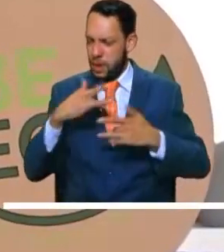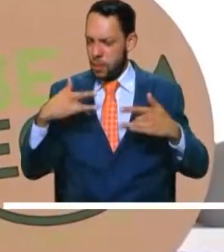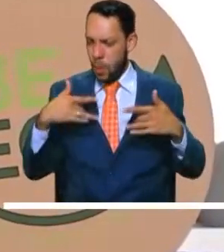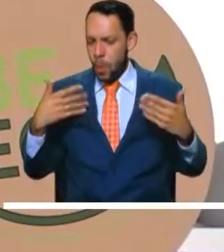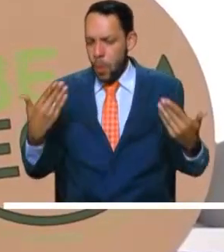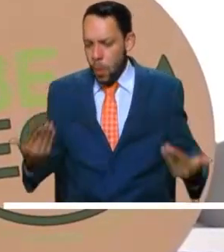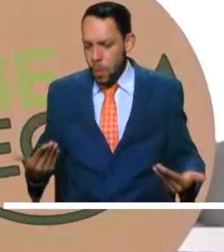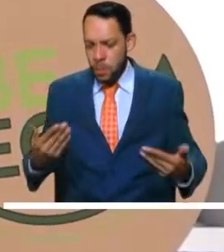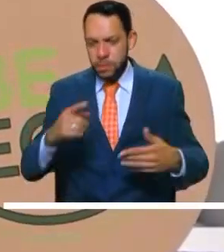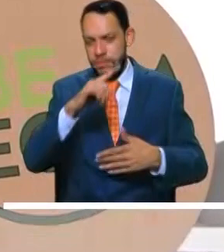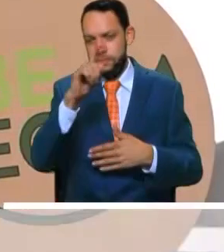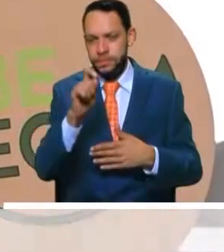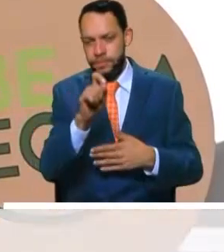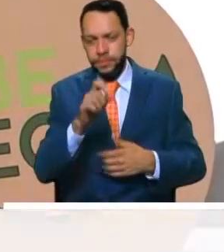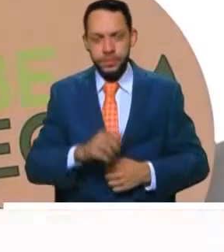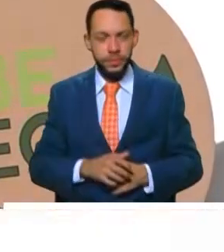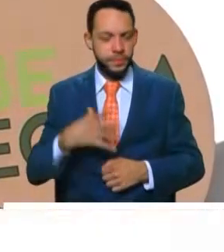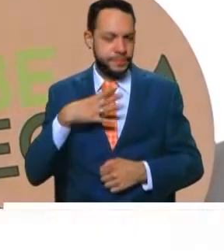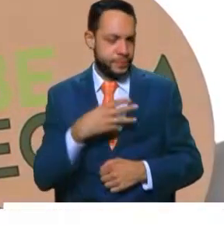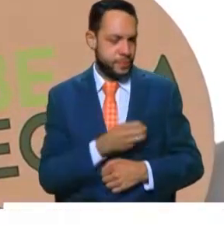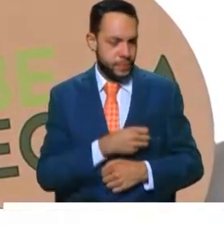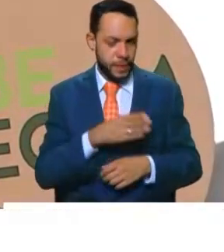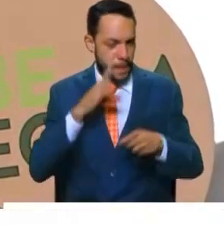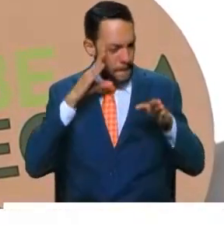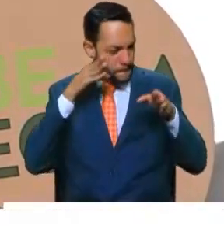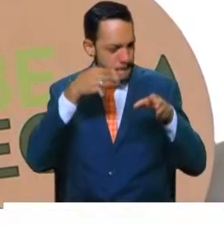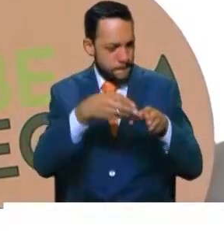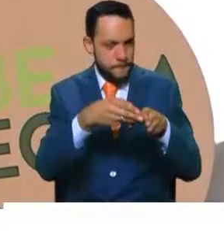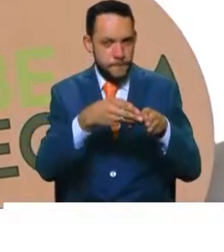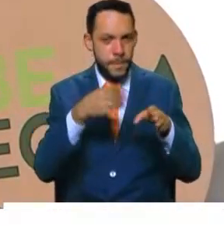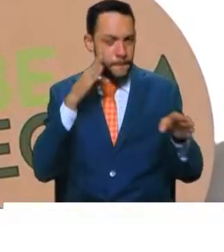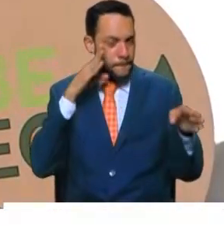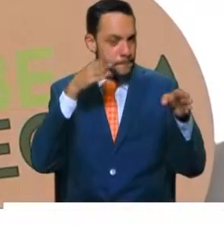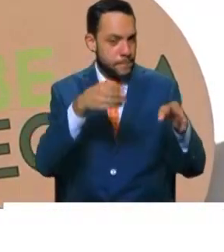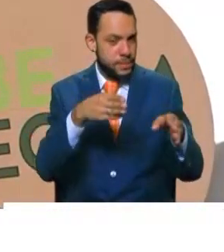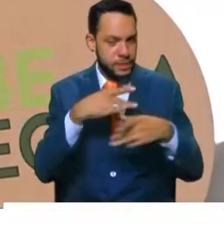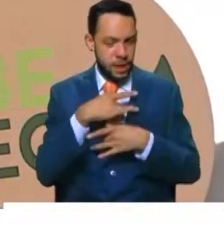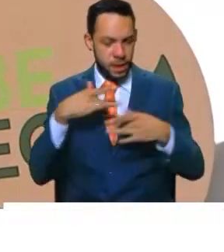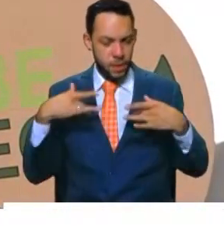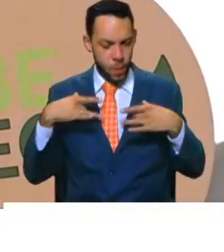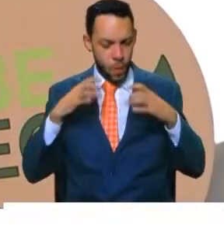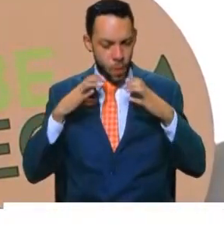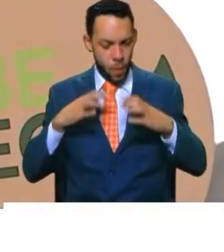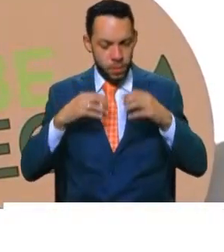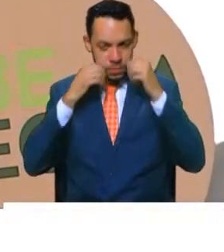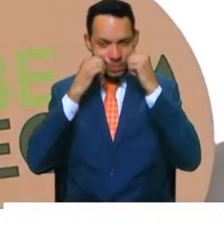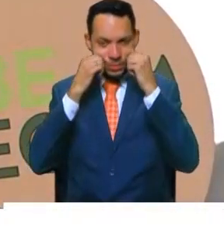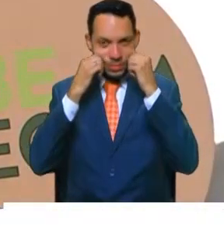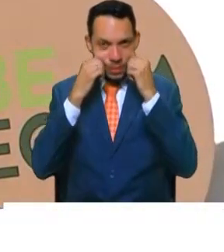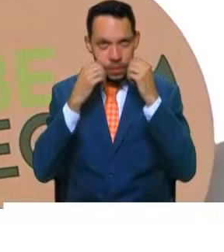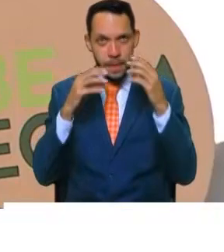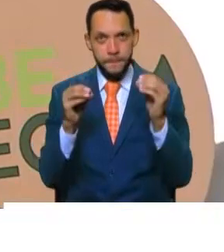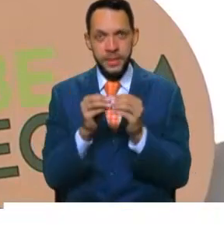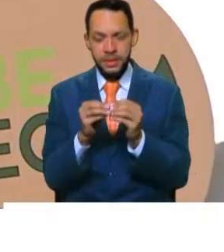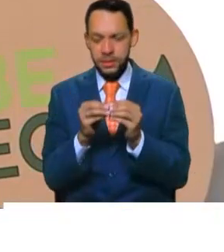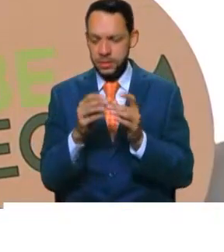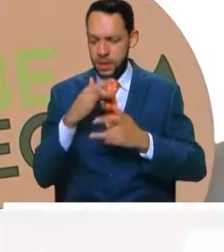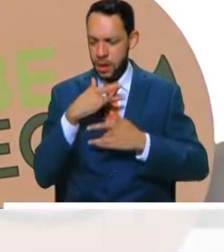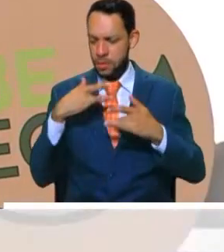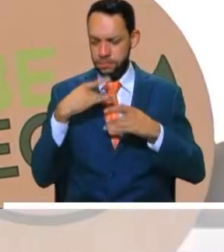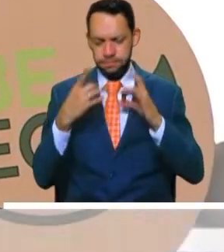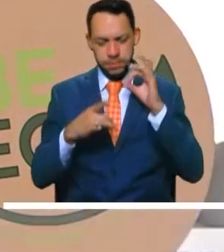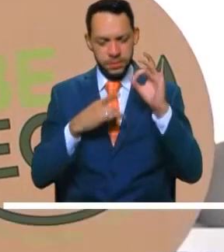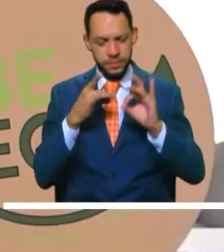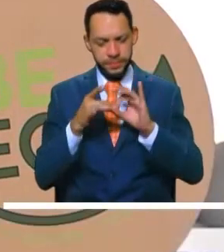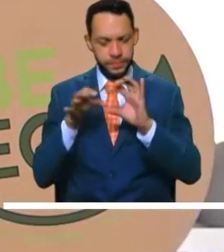Debemos seguir la línea que hemos venido hablando acerca de la salud física, la salud de nuestro sistema físico, de nuestro organismo, pero